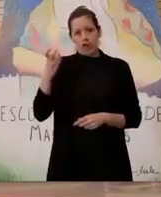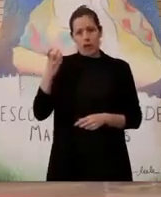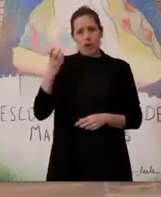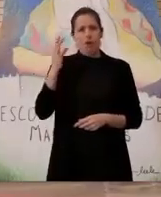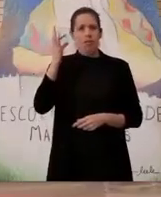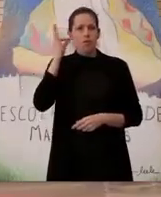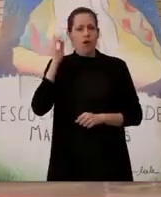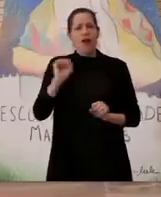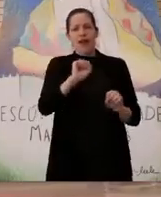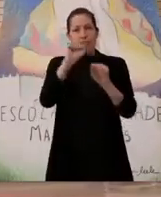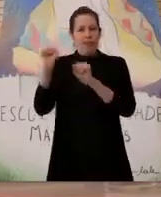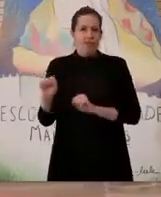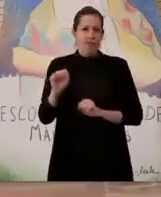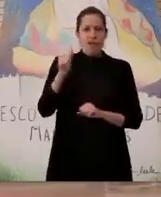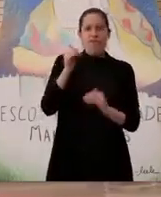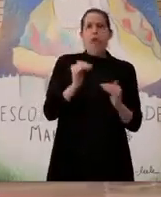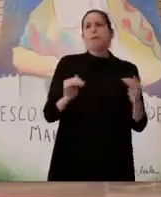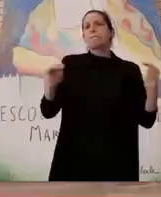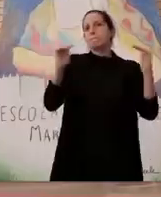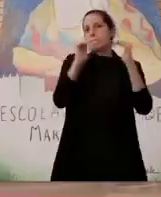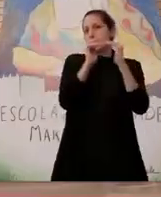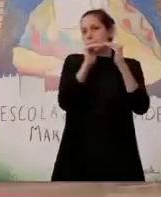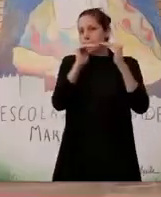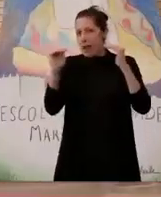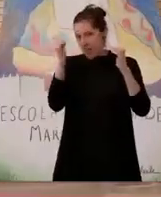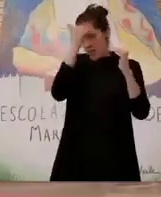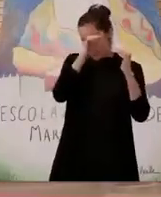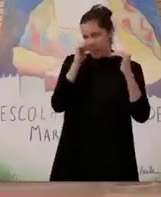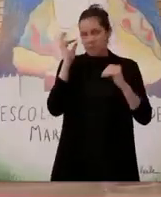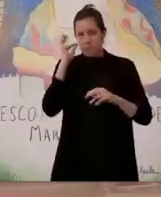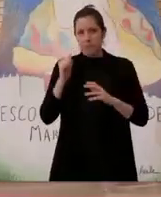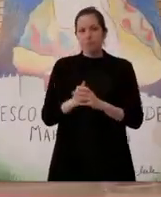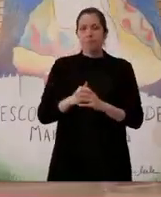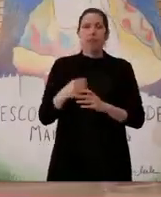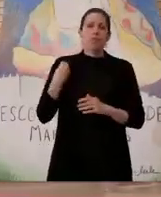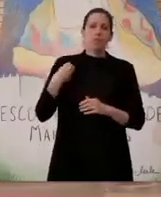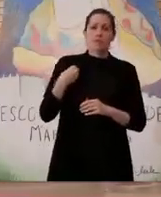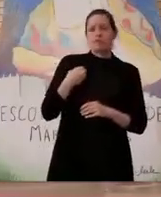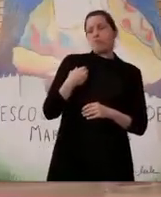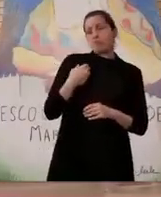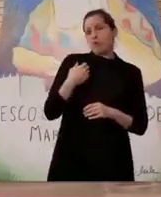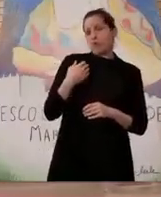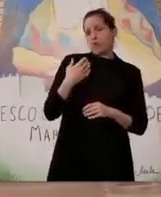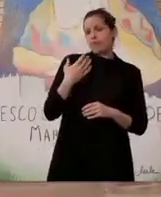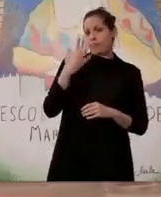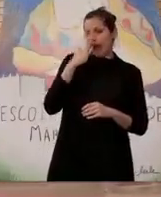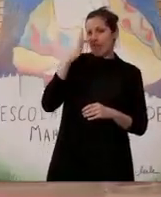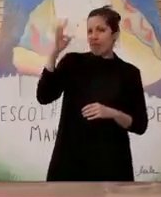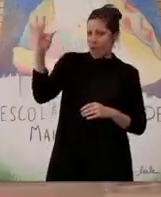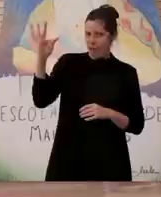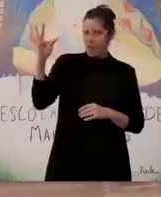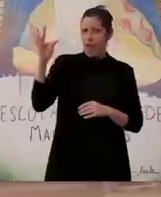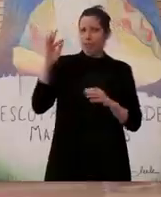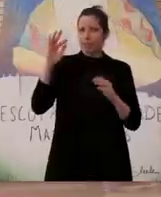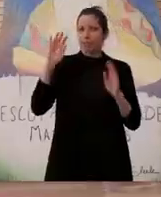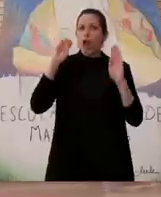paridade que le tocó ir a defender a paridad en un momento que se aprobó en Francia no ganó 1998 no las Cortes no congreso no